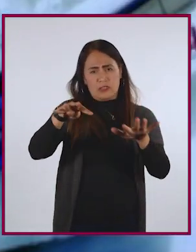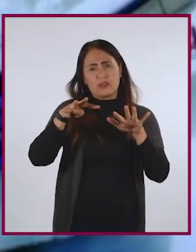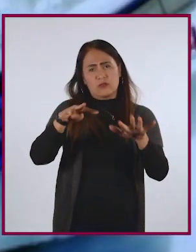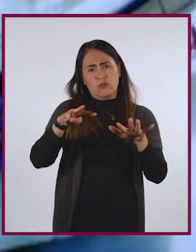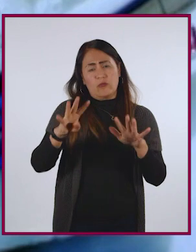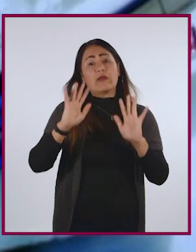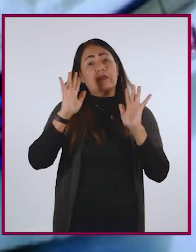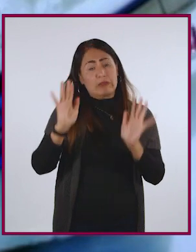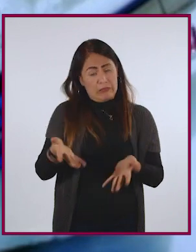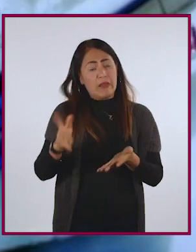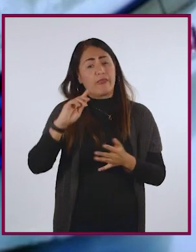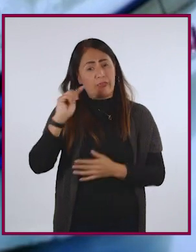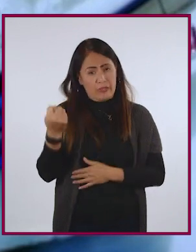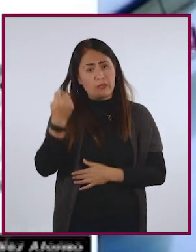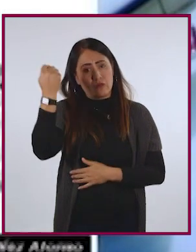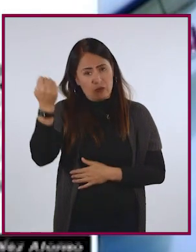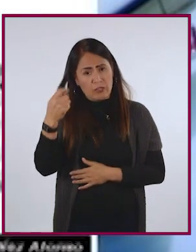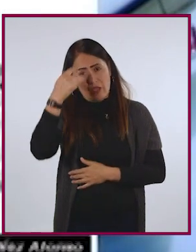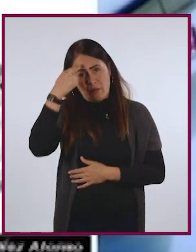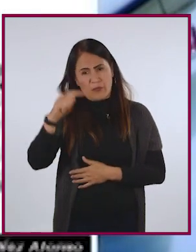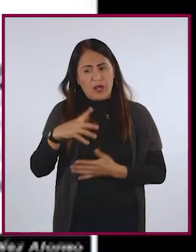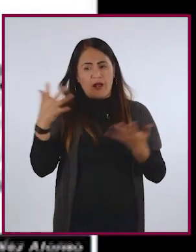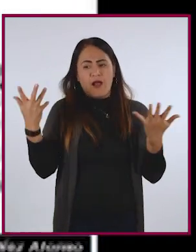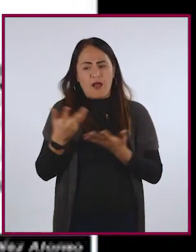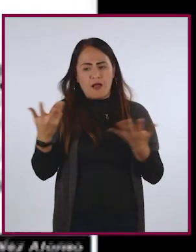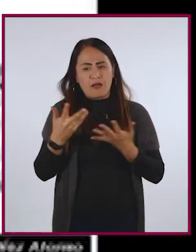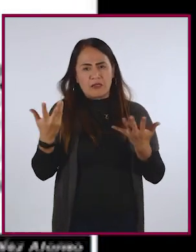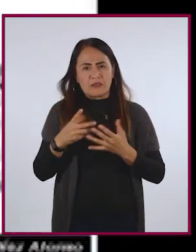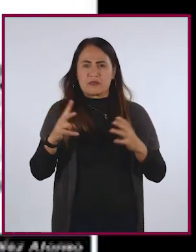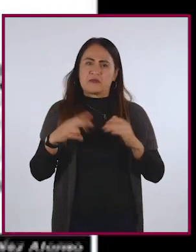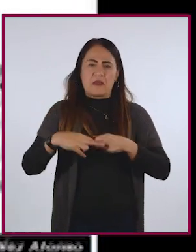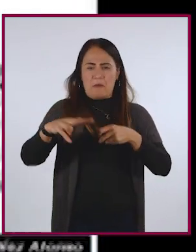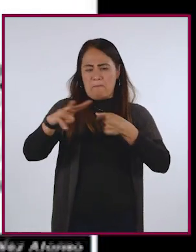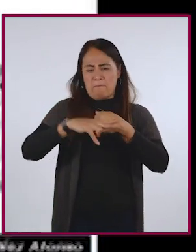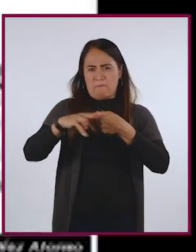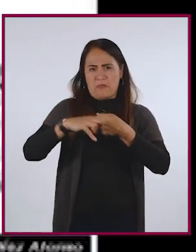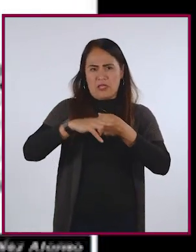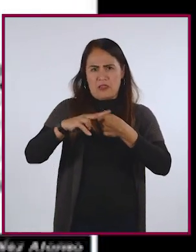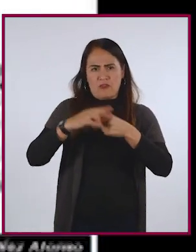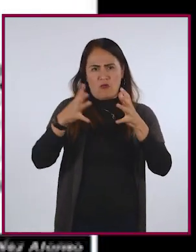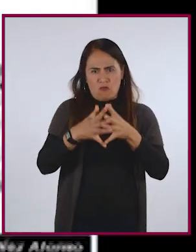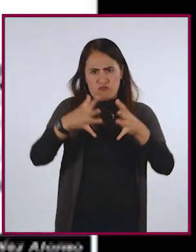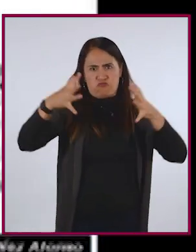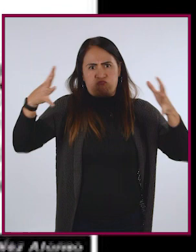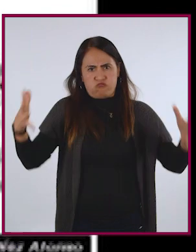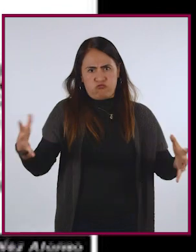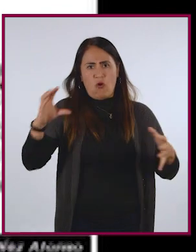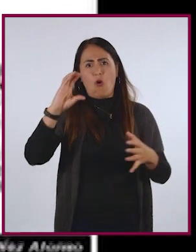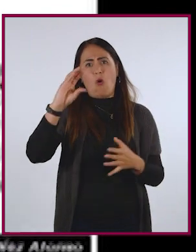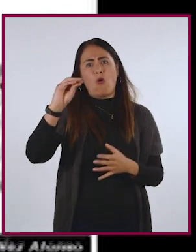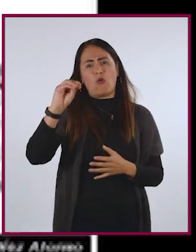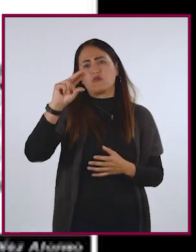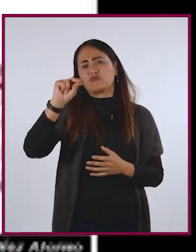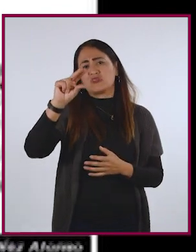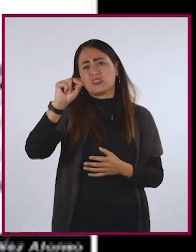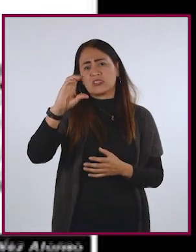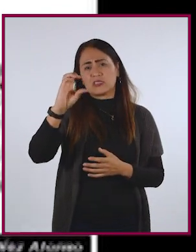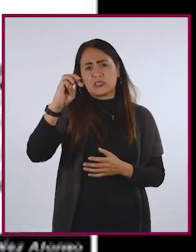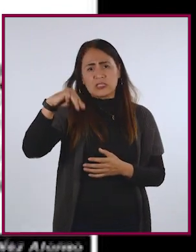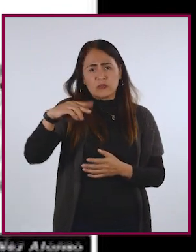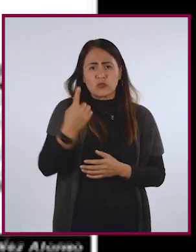XIX, donde ya se tiene la tecnología para producir vidrios de gran tamaño, de 80 centímetros, 1